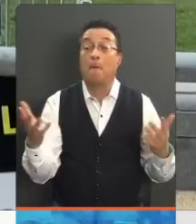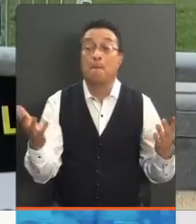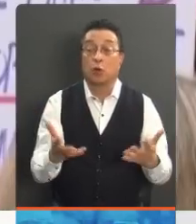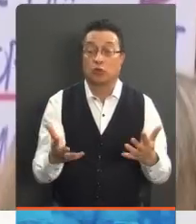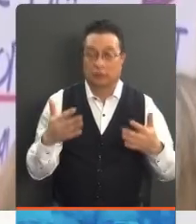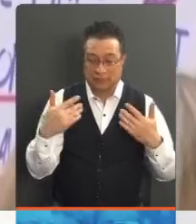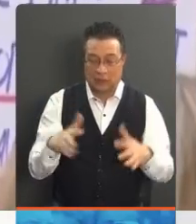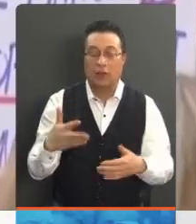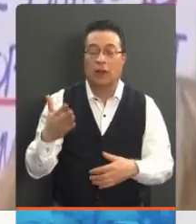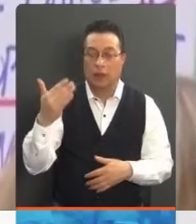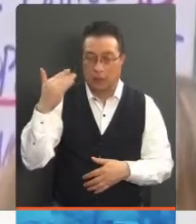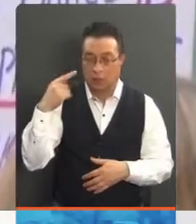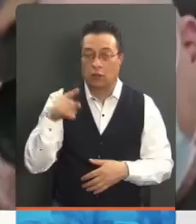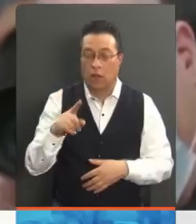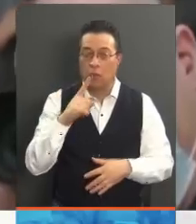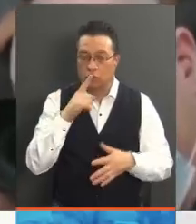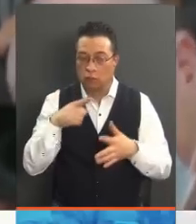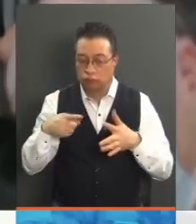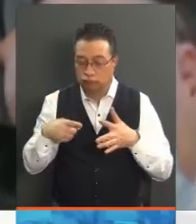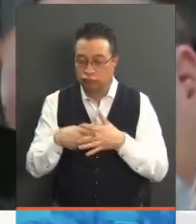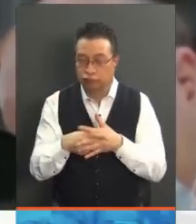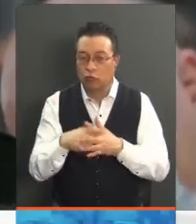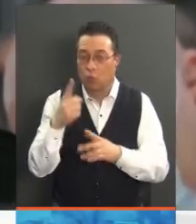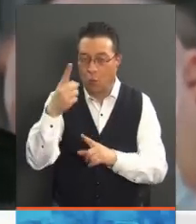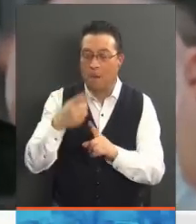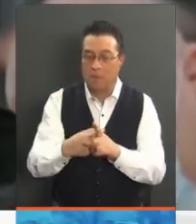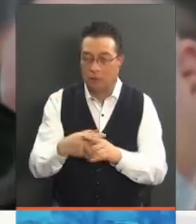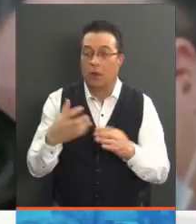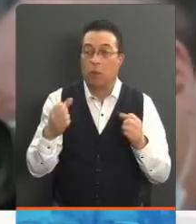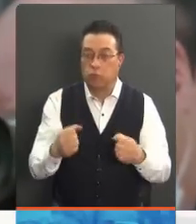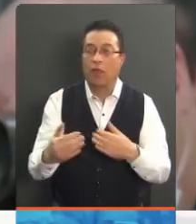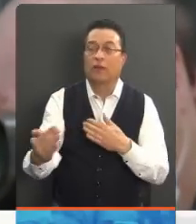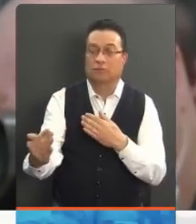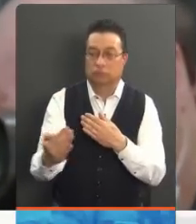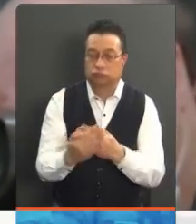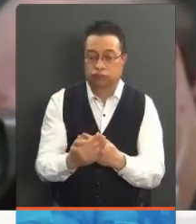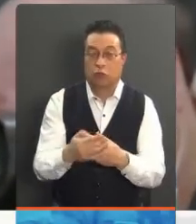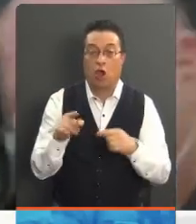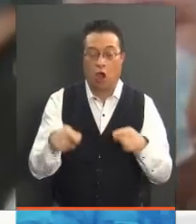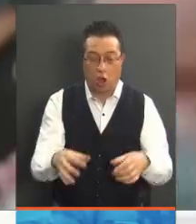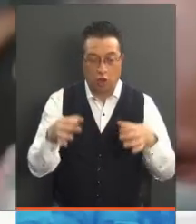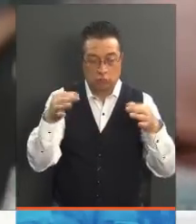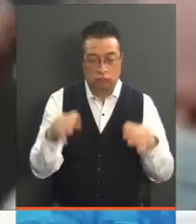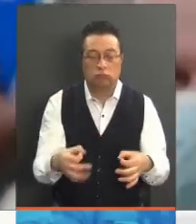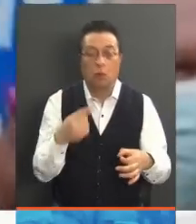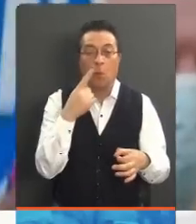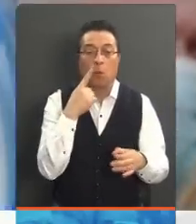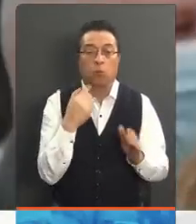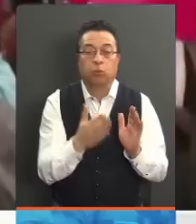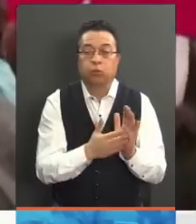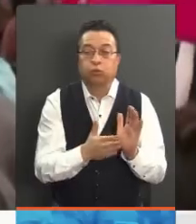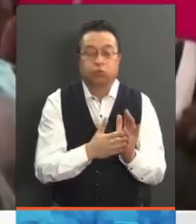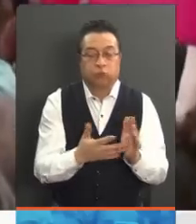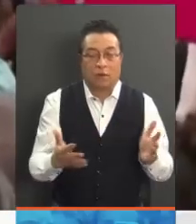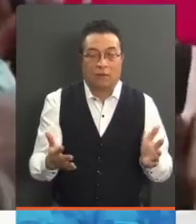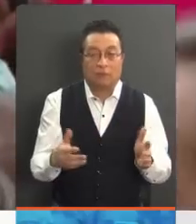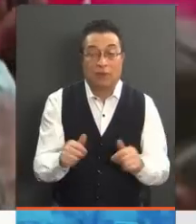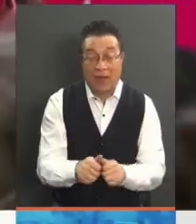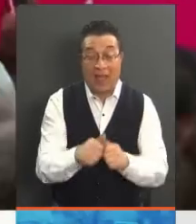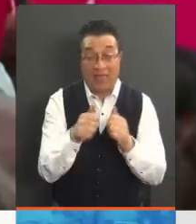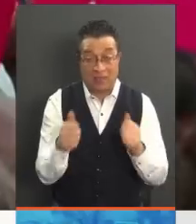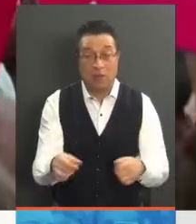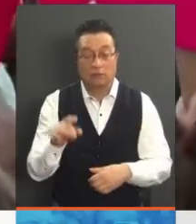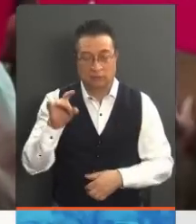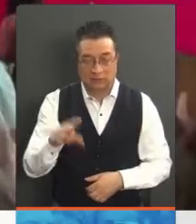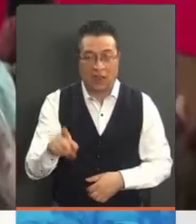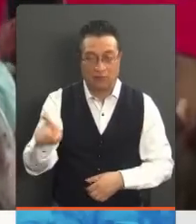tenido antecedentes de una filtración hace un mes respecto de lo que podía suceder y hoy es la constatación, sencillamente. Y además, sabiendo la composición de